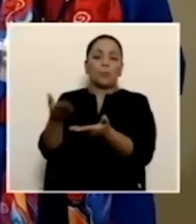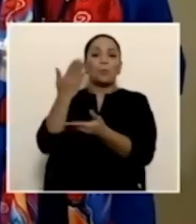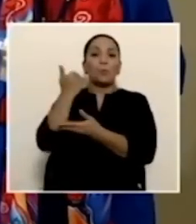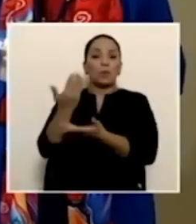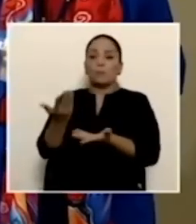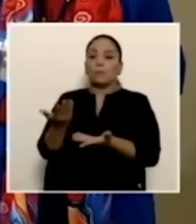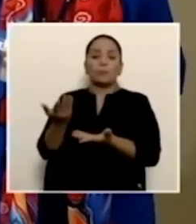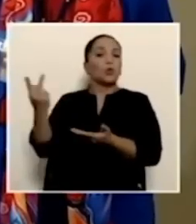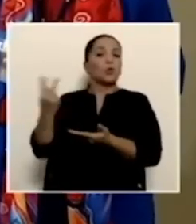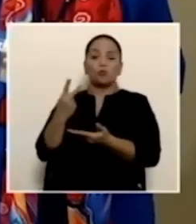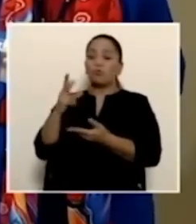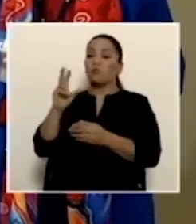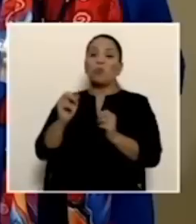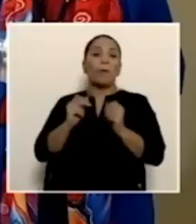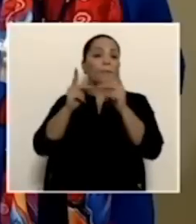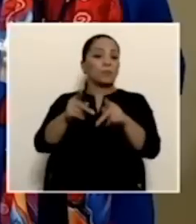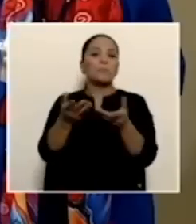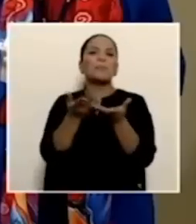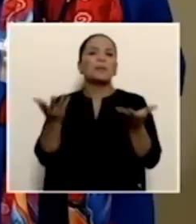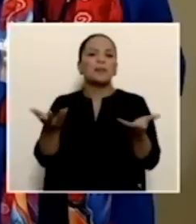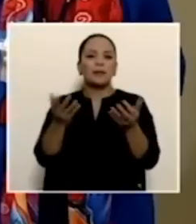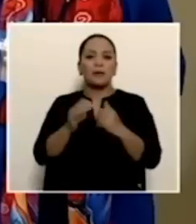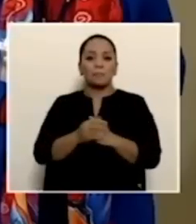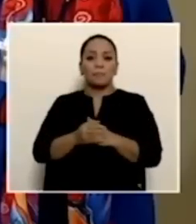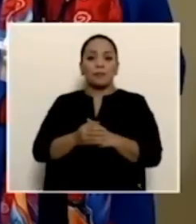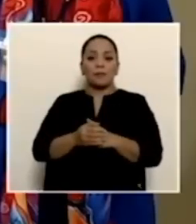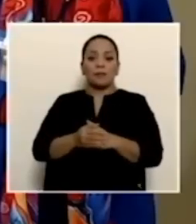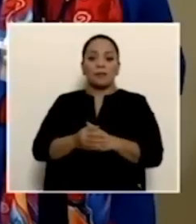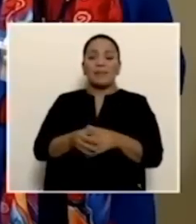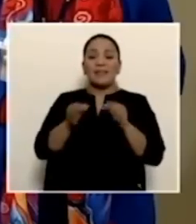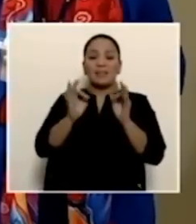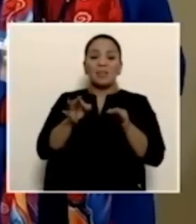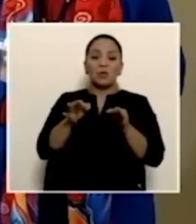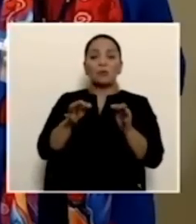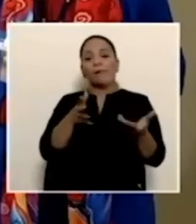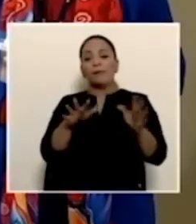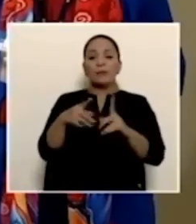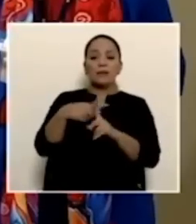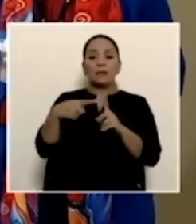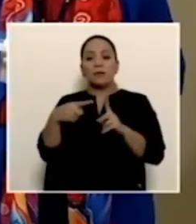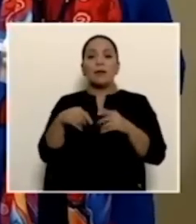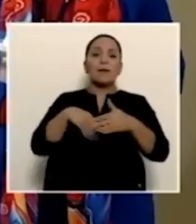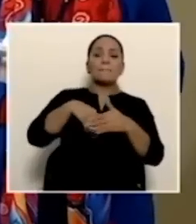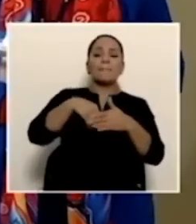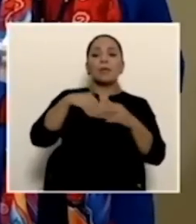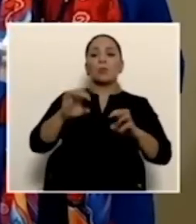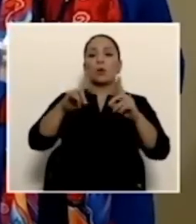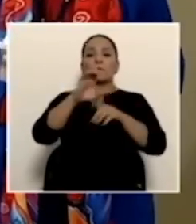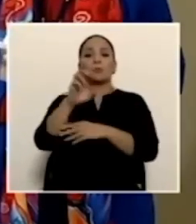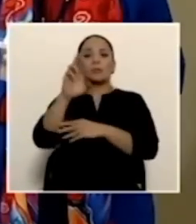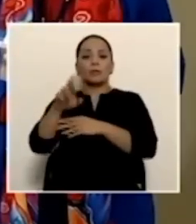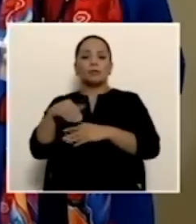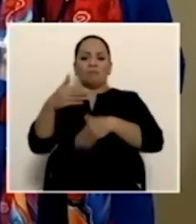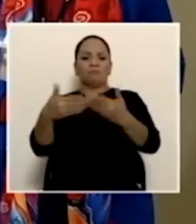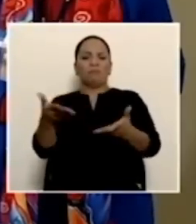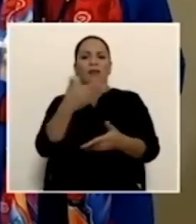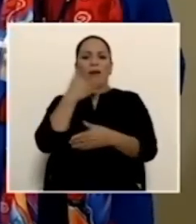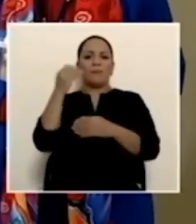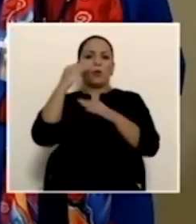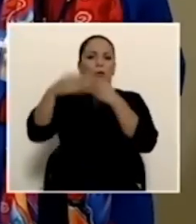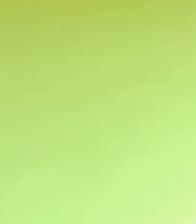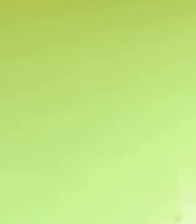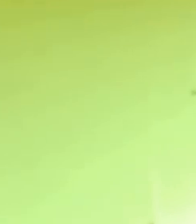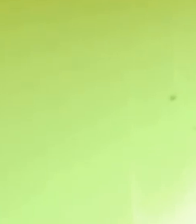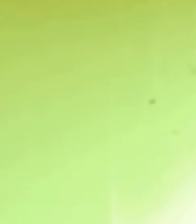no vamos a dejar que decisiones intermedias impidan que la educación costarricense sea la mejor del